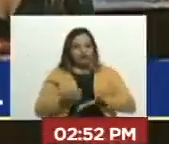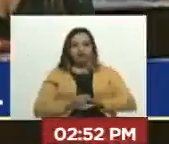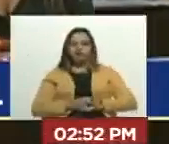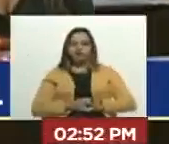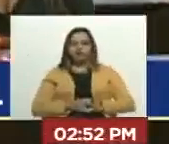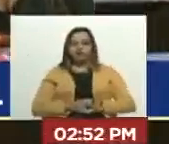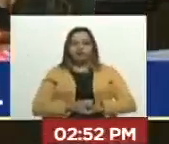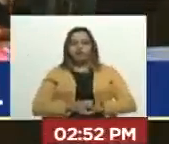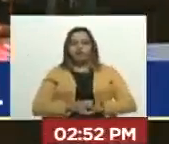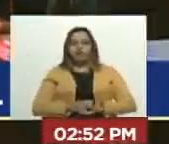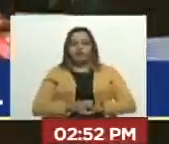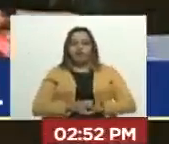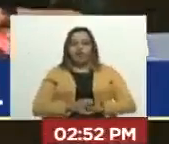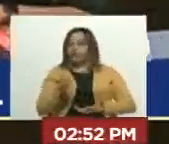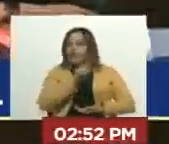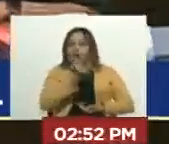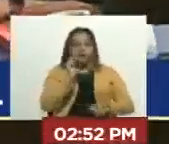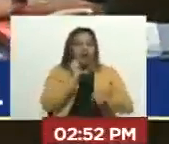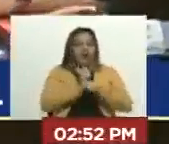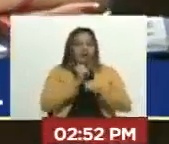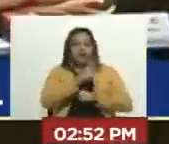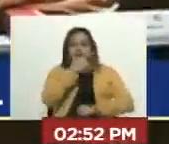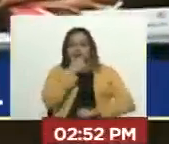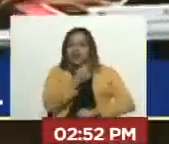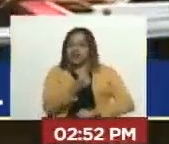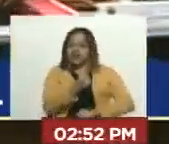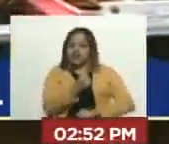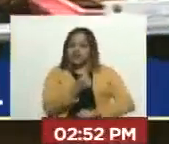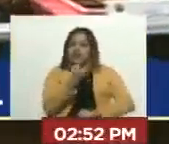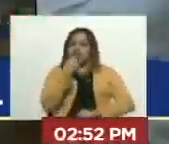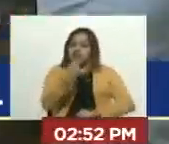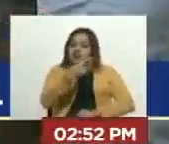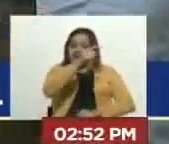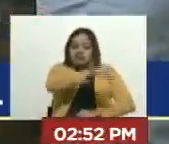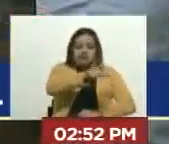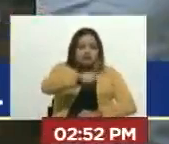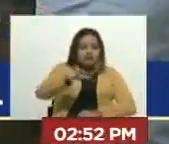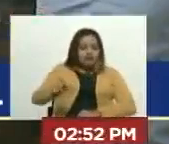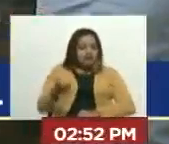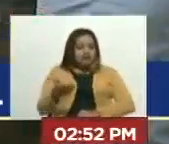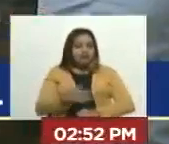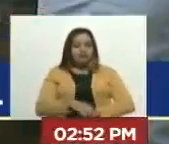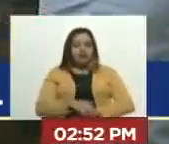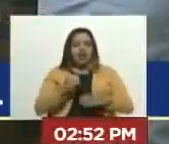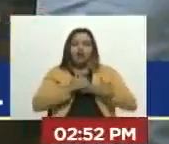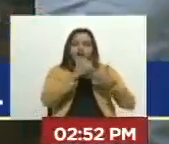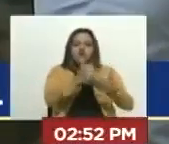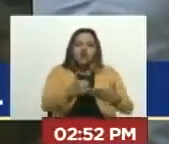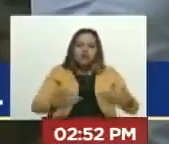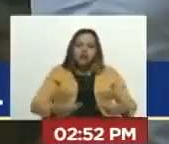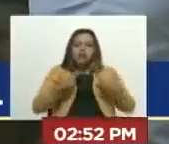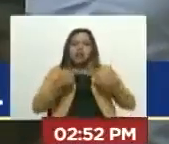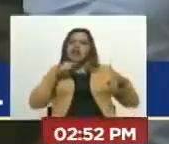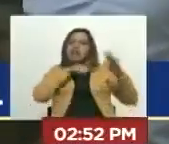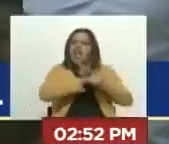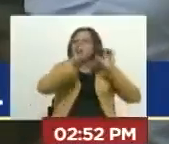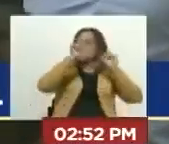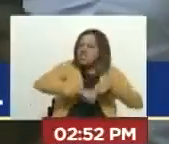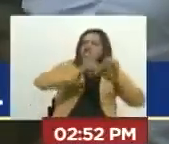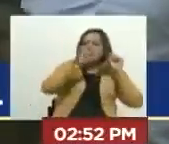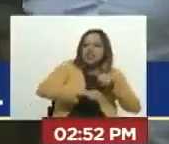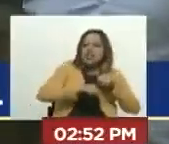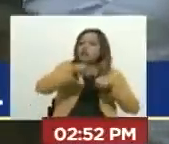No era tarea fácil decirle a la gente la ayuda humanitaria va a entrar sí o sí y ustedes